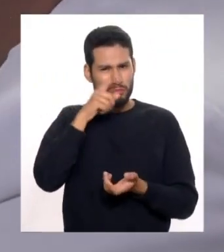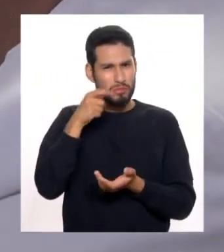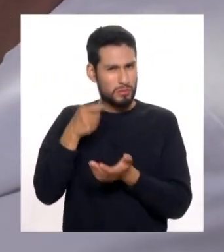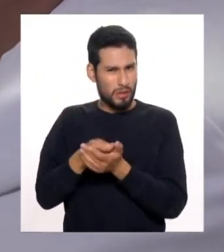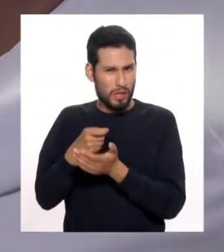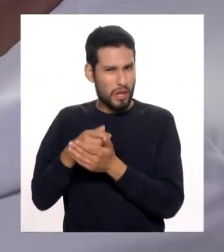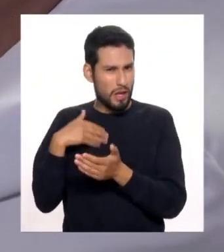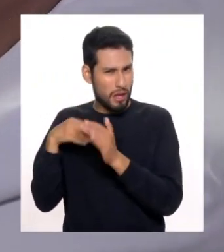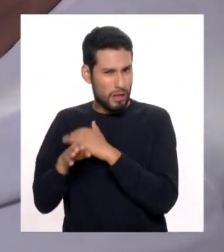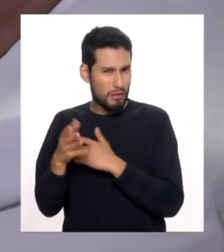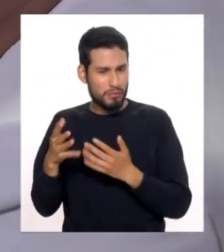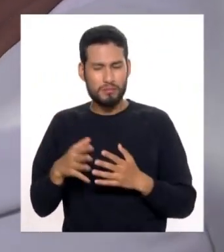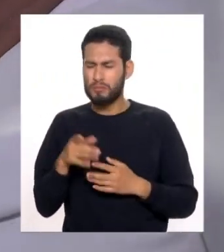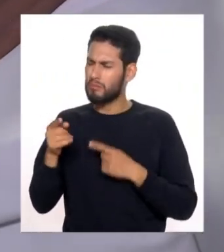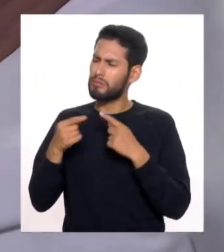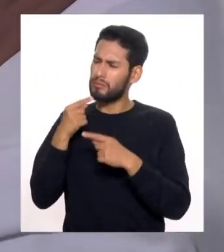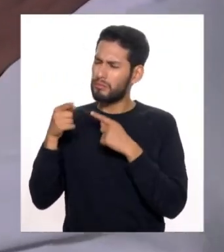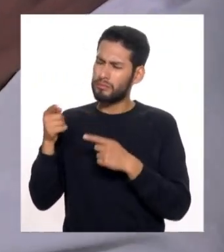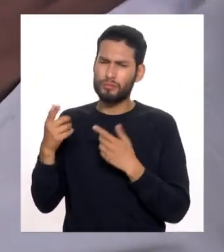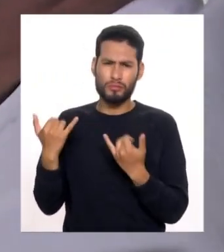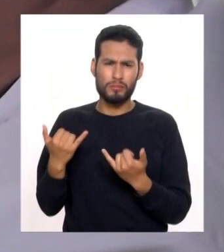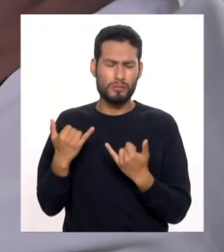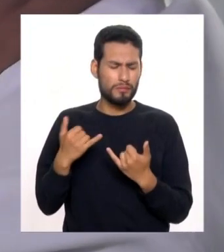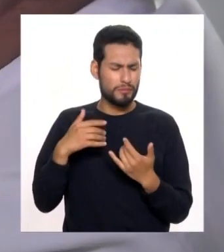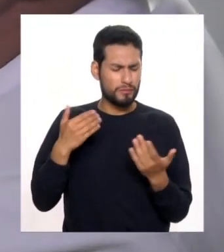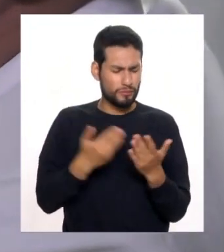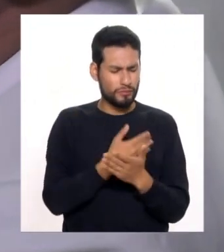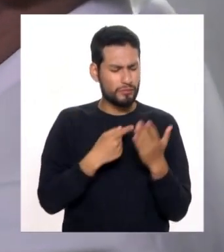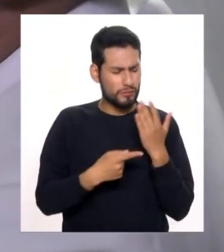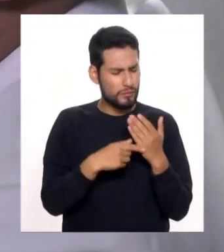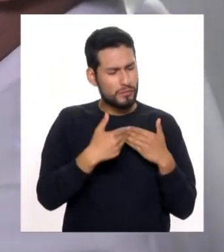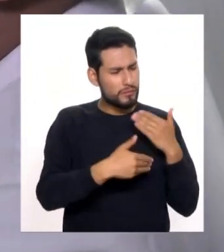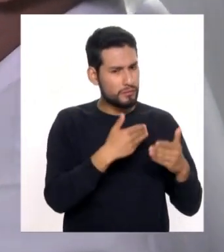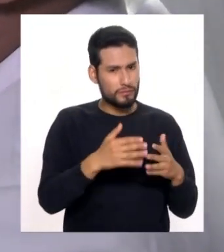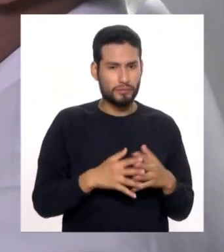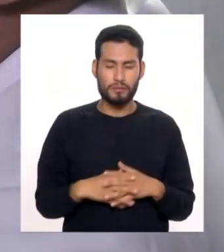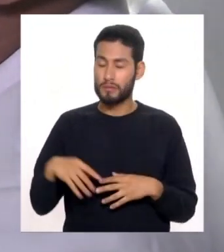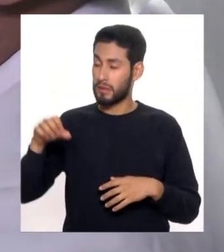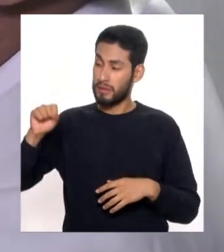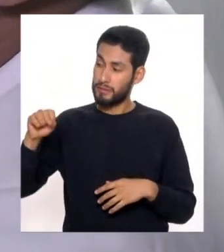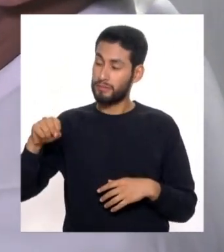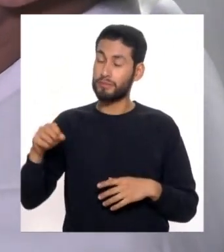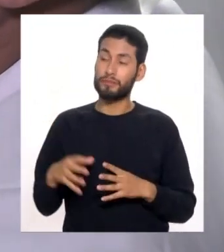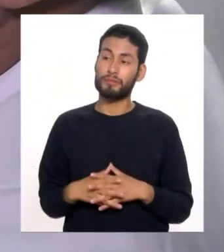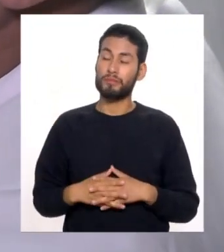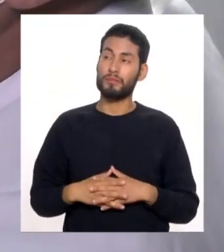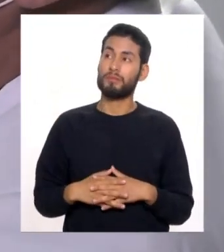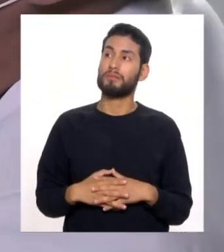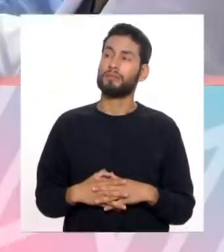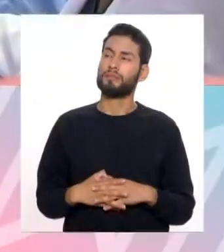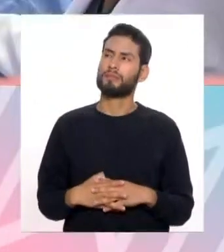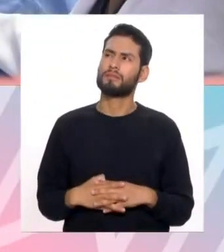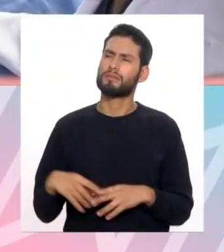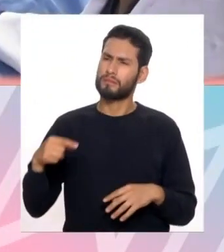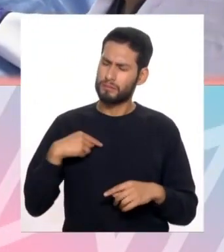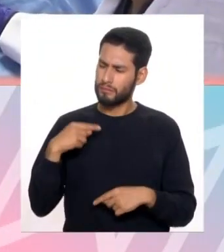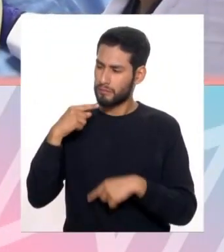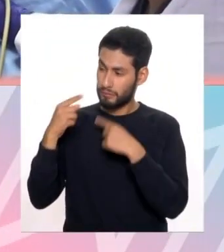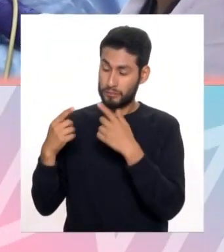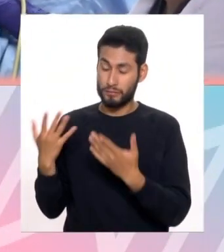acceder a ella, ¿correcto? Cuéntenos un poquito sobre estos últimos avances tecnológicos. Efectivamente, Aura. Mire, yo le